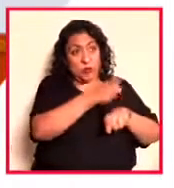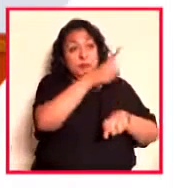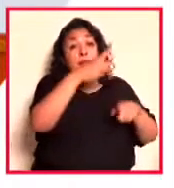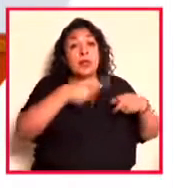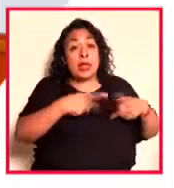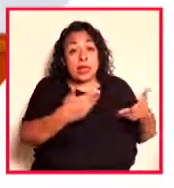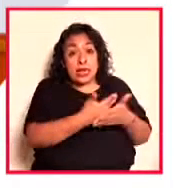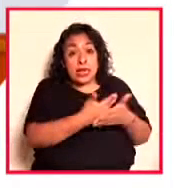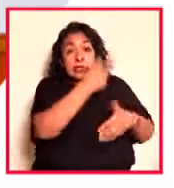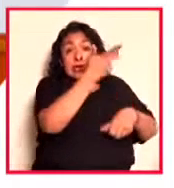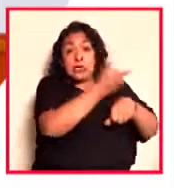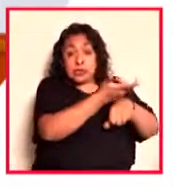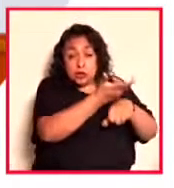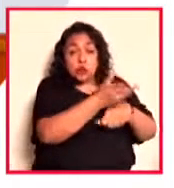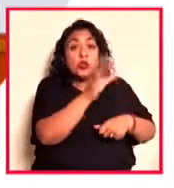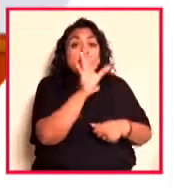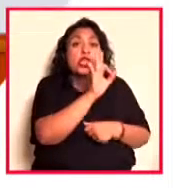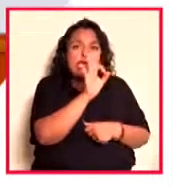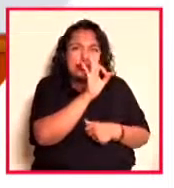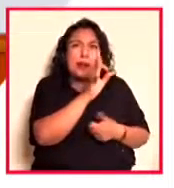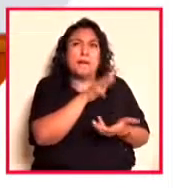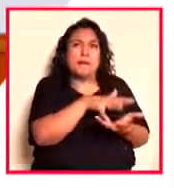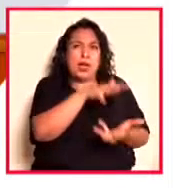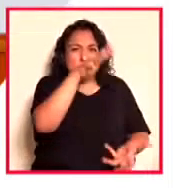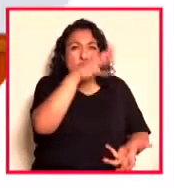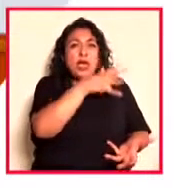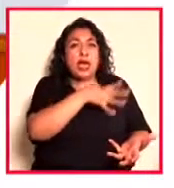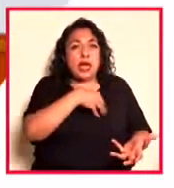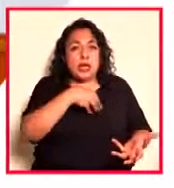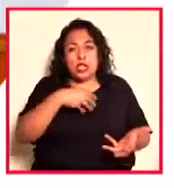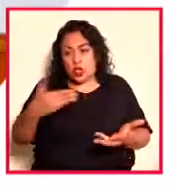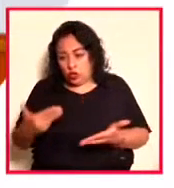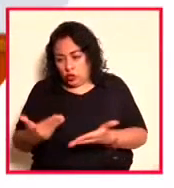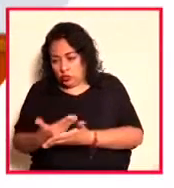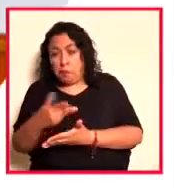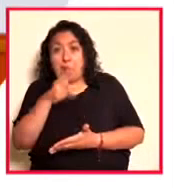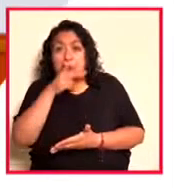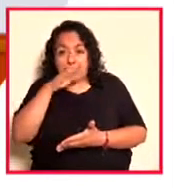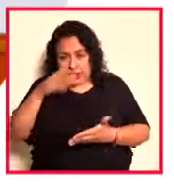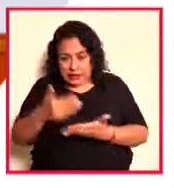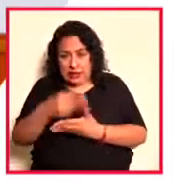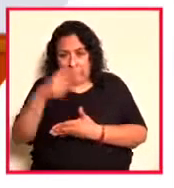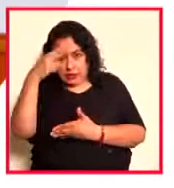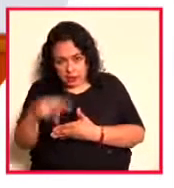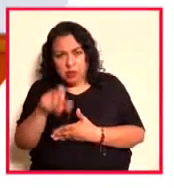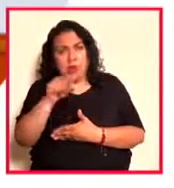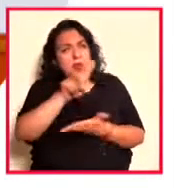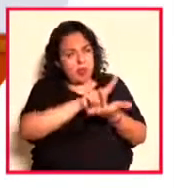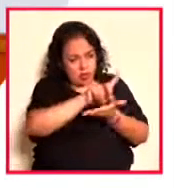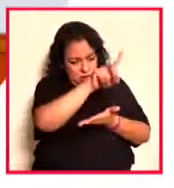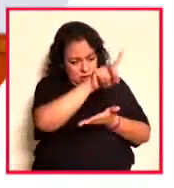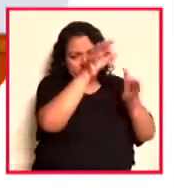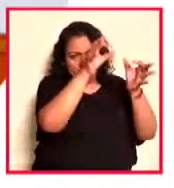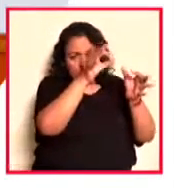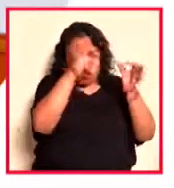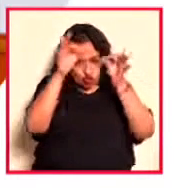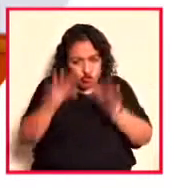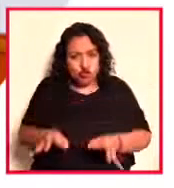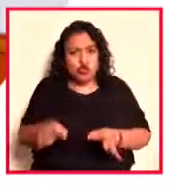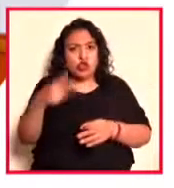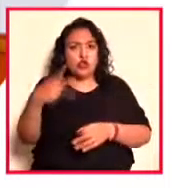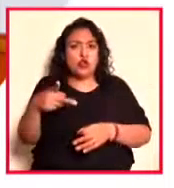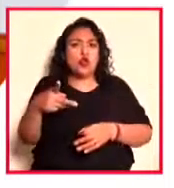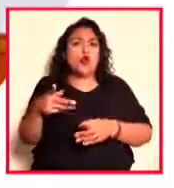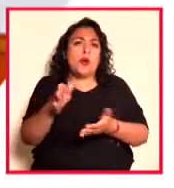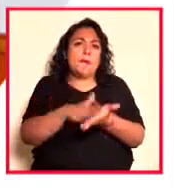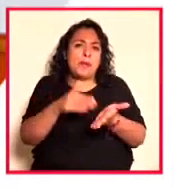Unidos muy probablemente son en su mayoría hijos de mexicanos y por lo tanto también con derecho a la ciudadanía mexicana. Si vemos